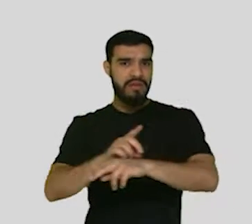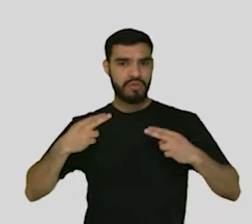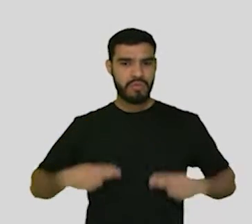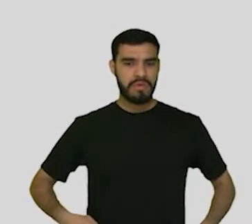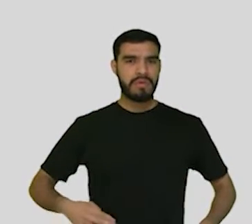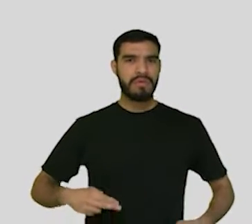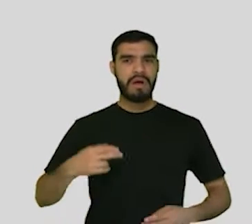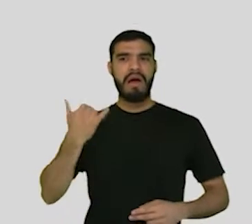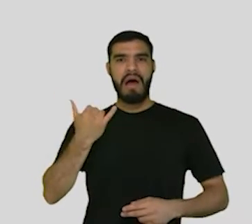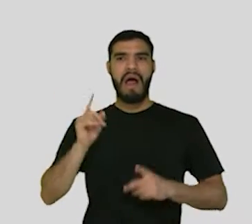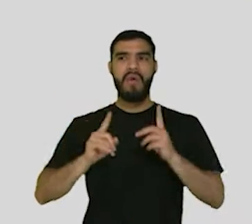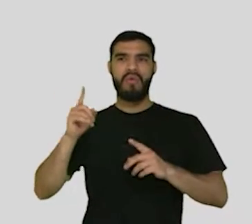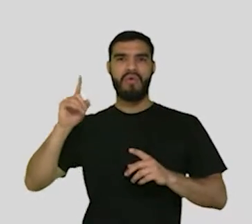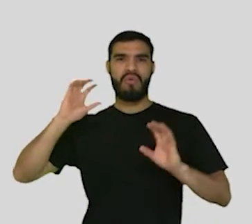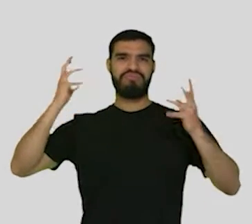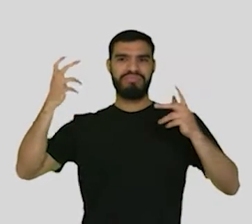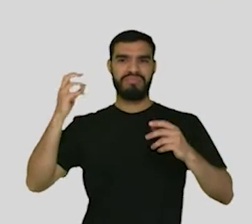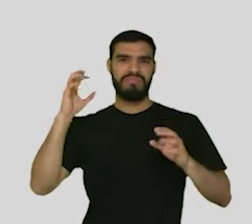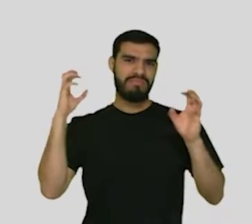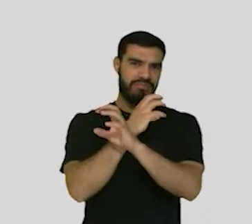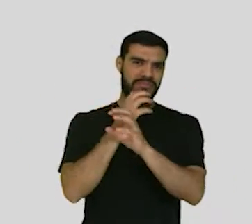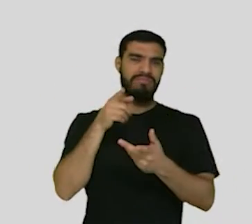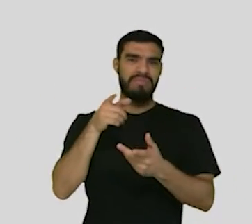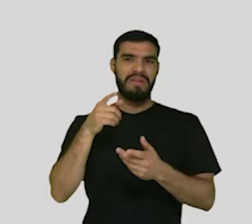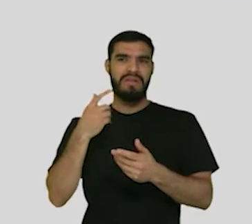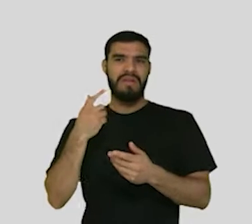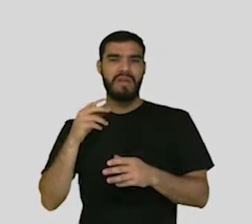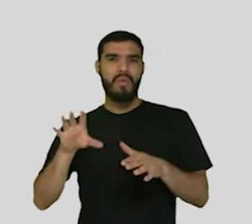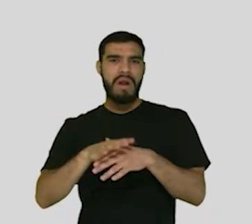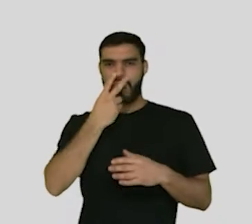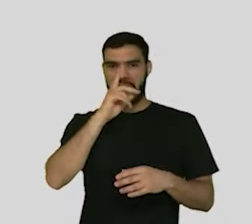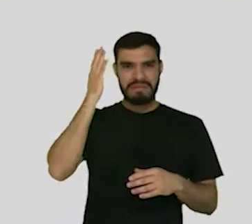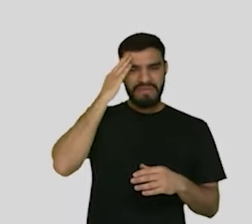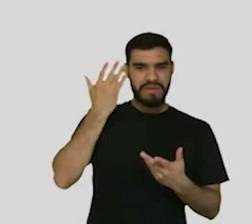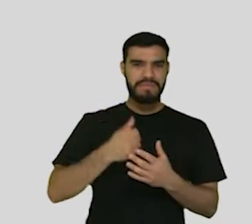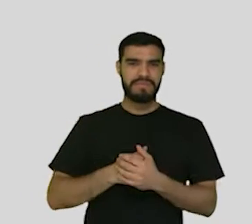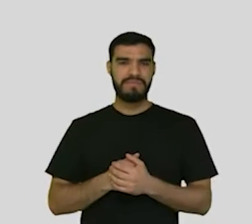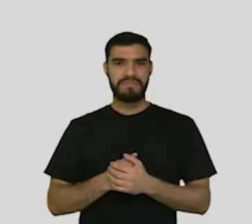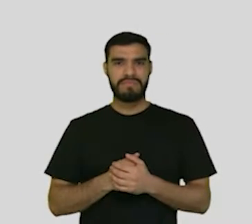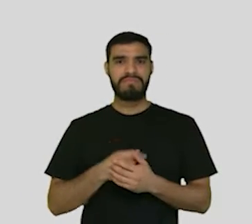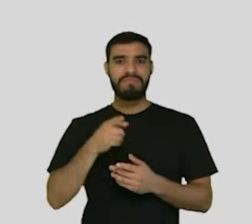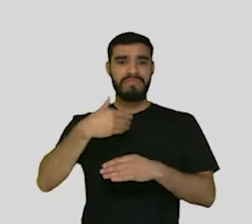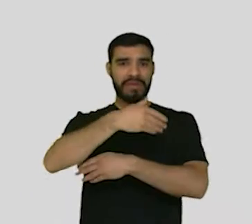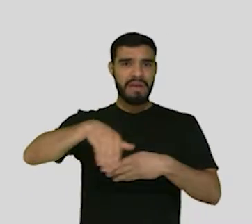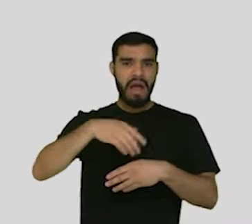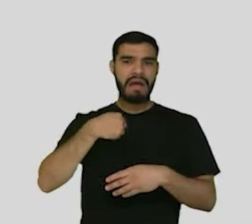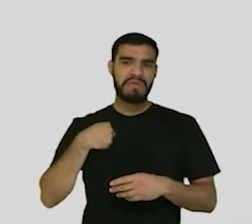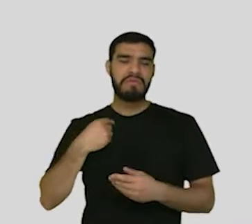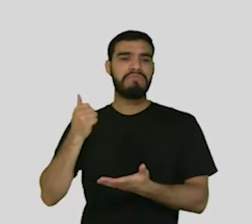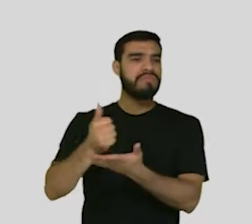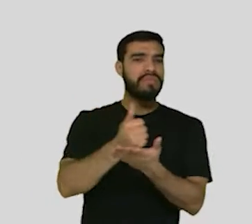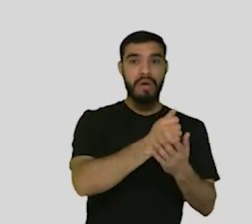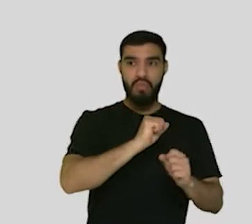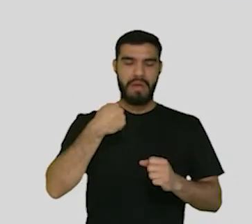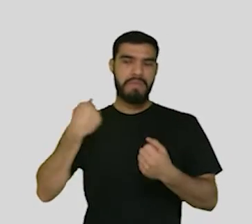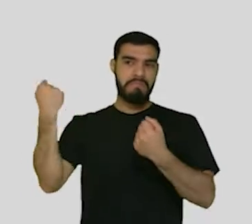apoba en la defensa uy por la derecha oñe expone yo como te digo en la calle a mí muchas veces